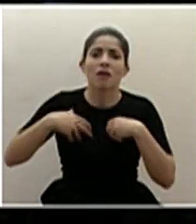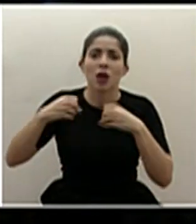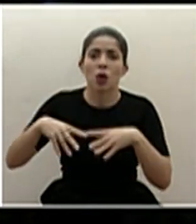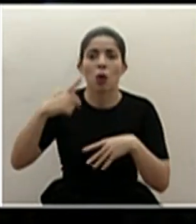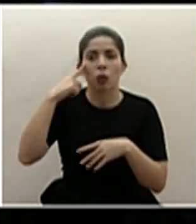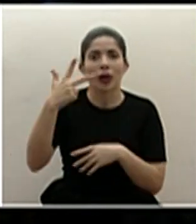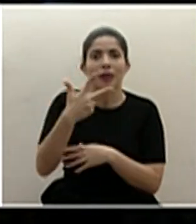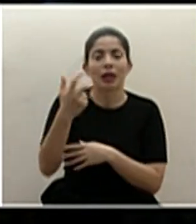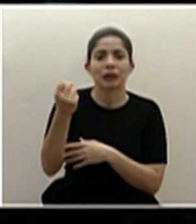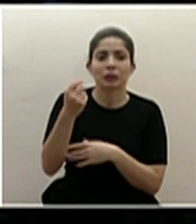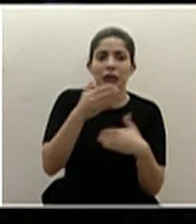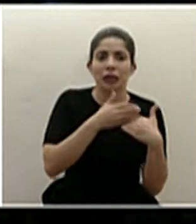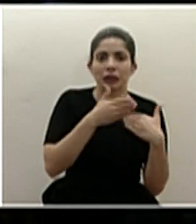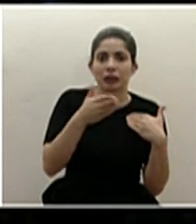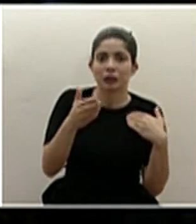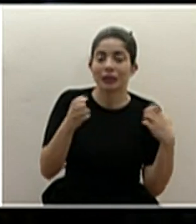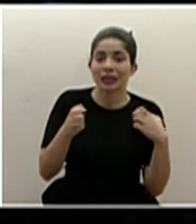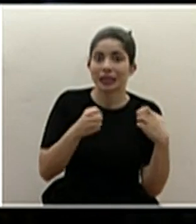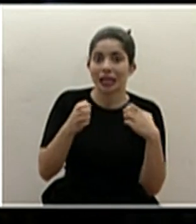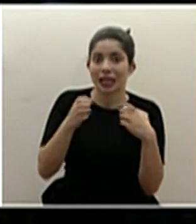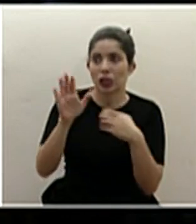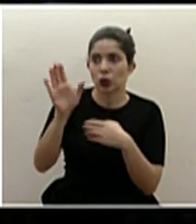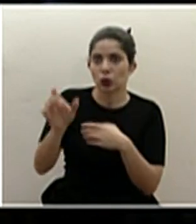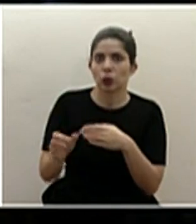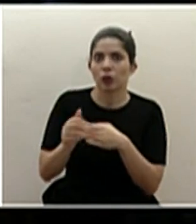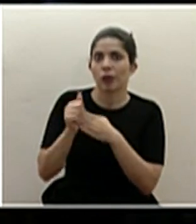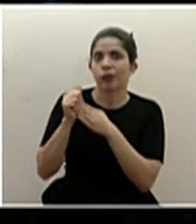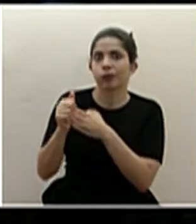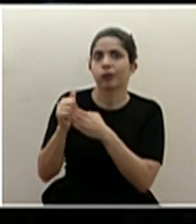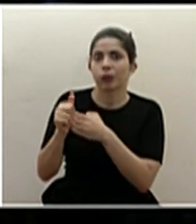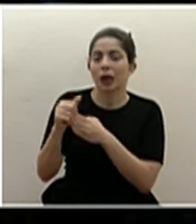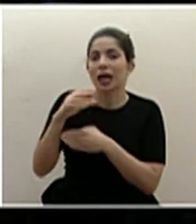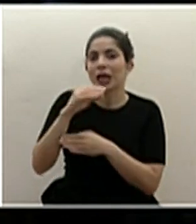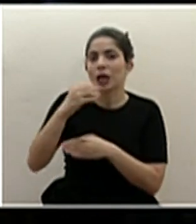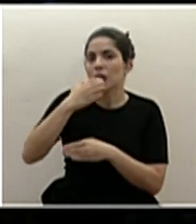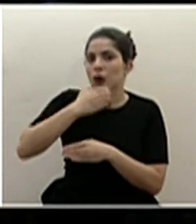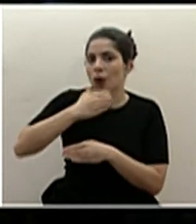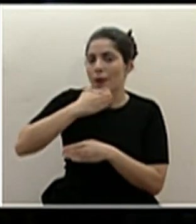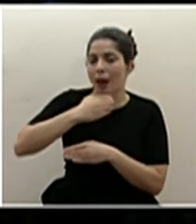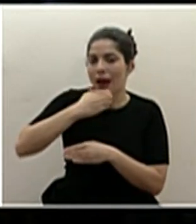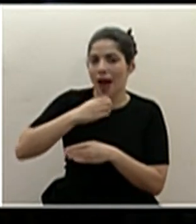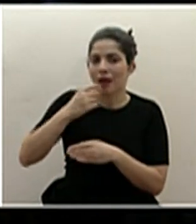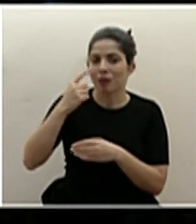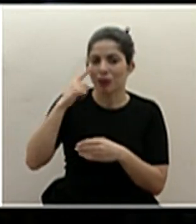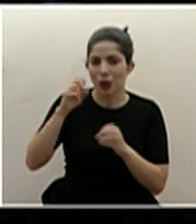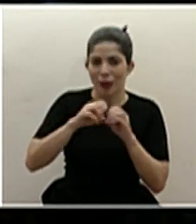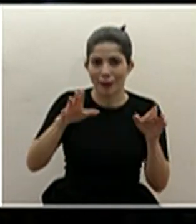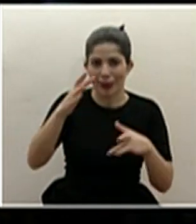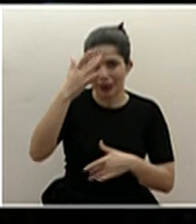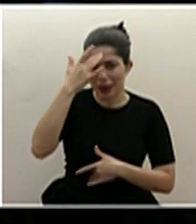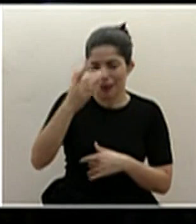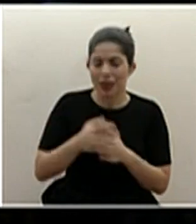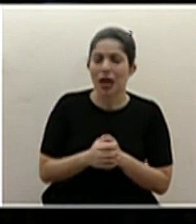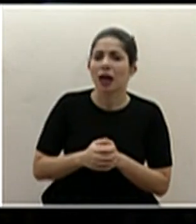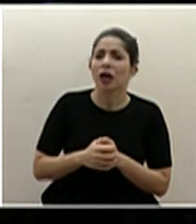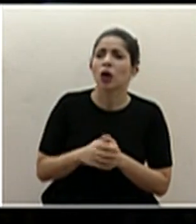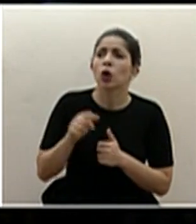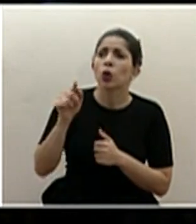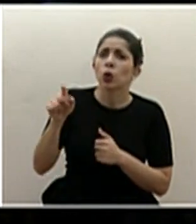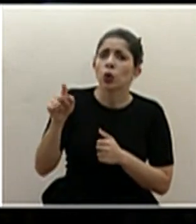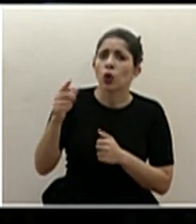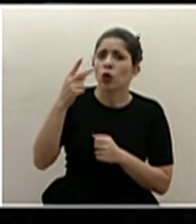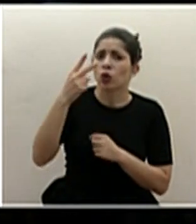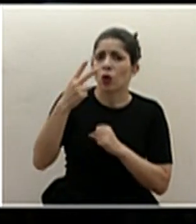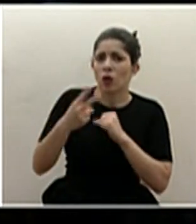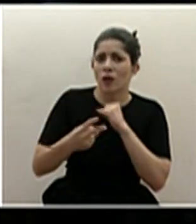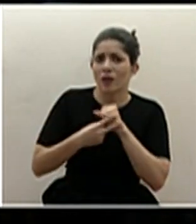3 meses de esta estrategia que ha encabezado usted y don Román Macaya frente a la pandemia. Usted salió en